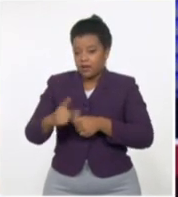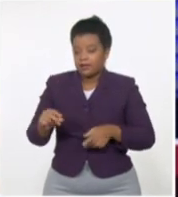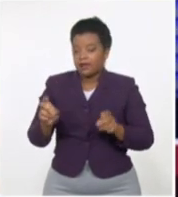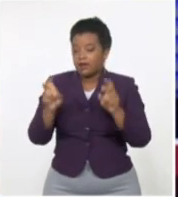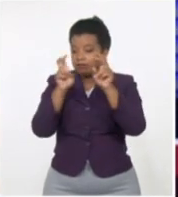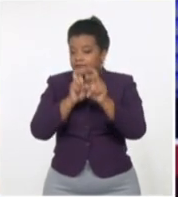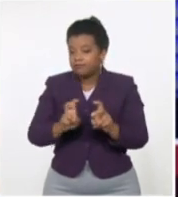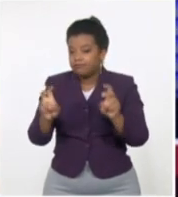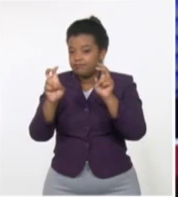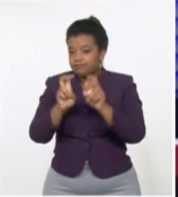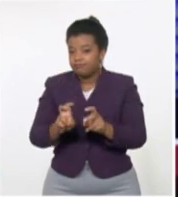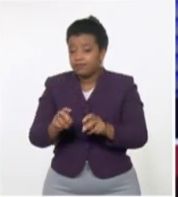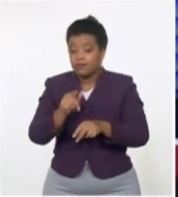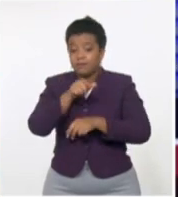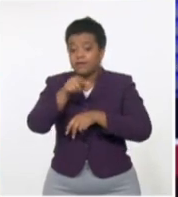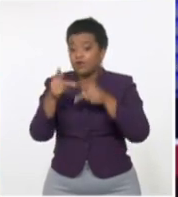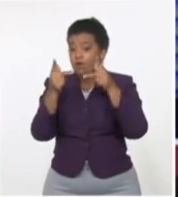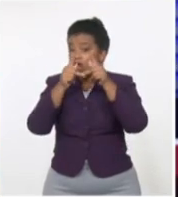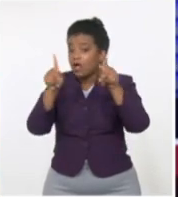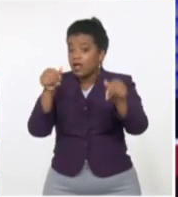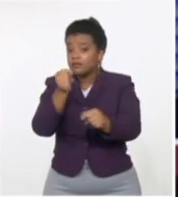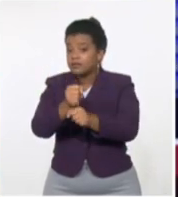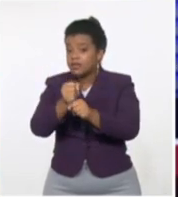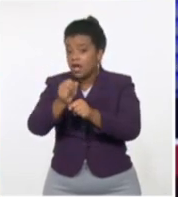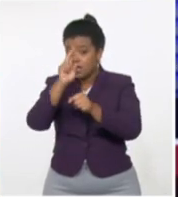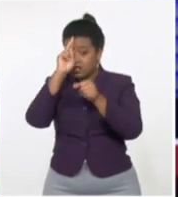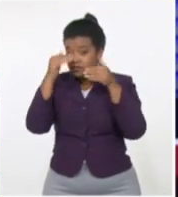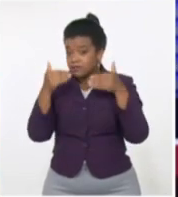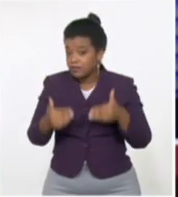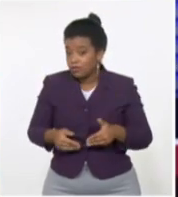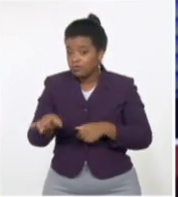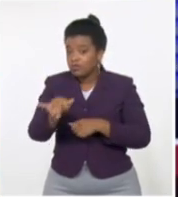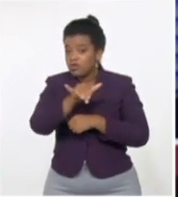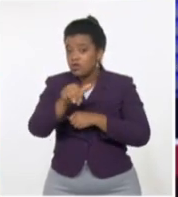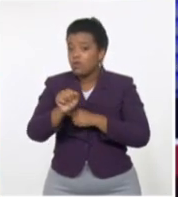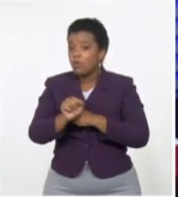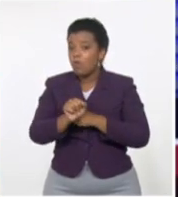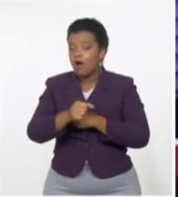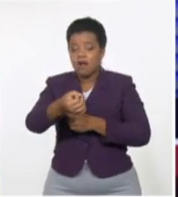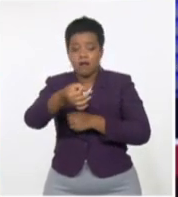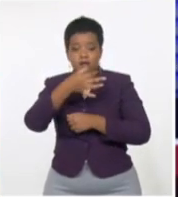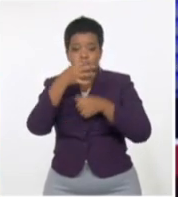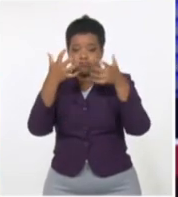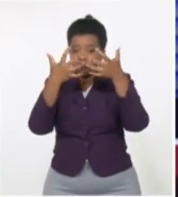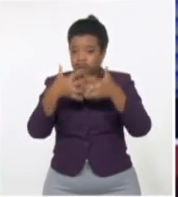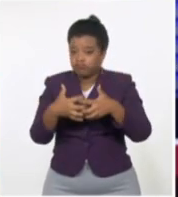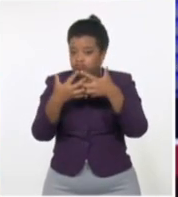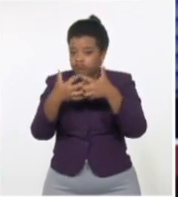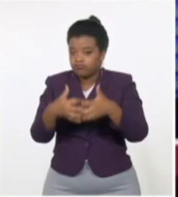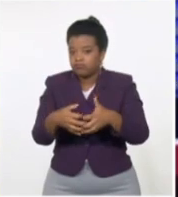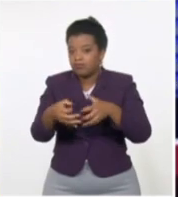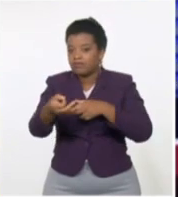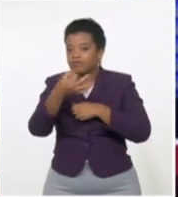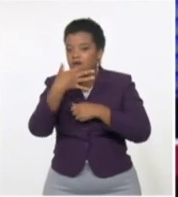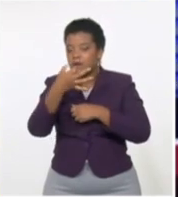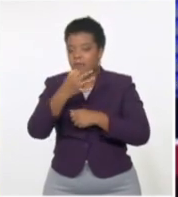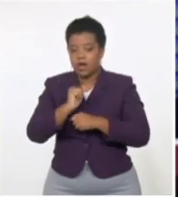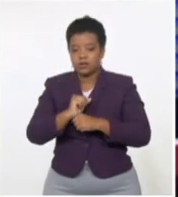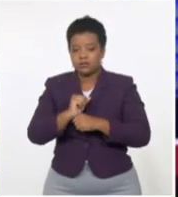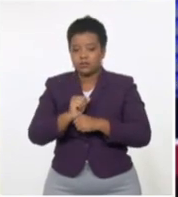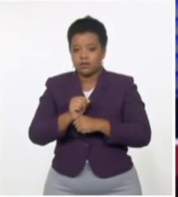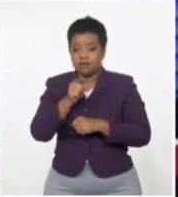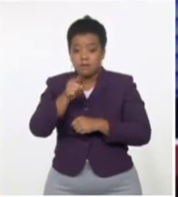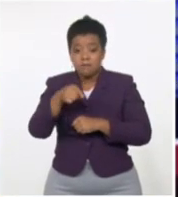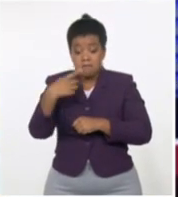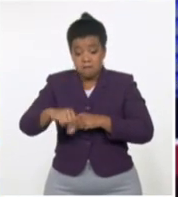controlada a los profesionales de la salud y a profesionales del sector biofarmacéutico cubano. ¿En qué ha consistido este estudio,